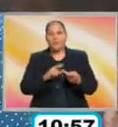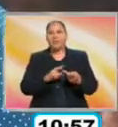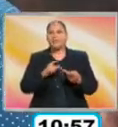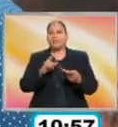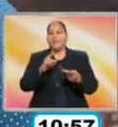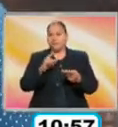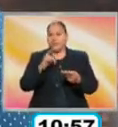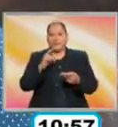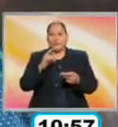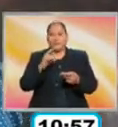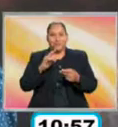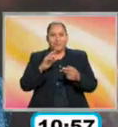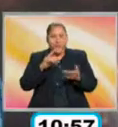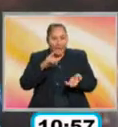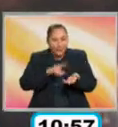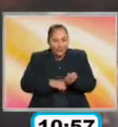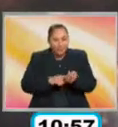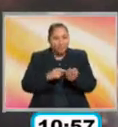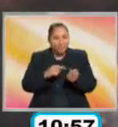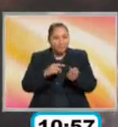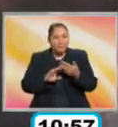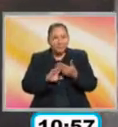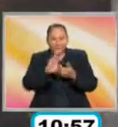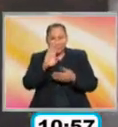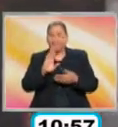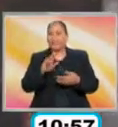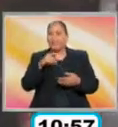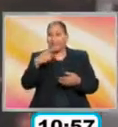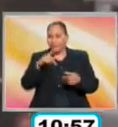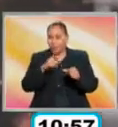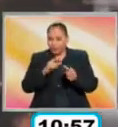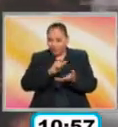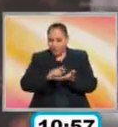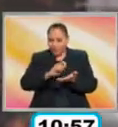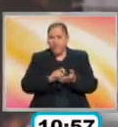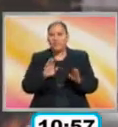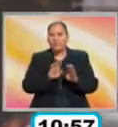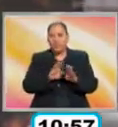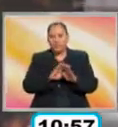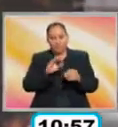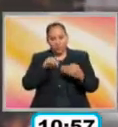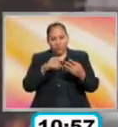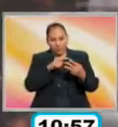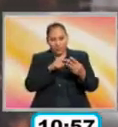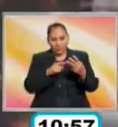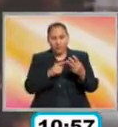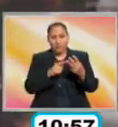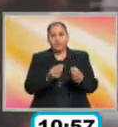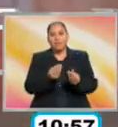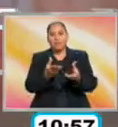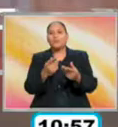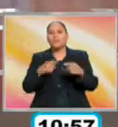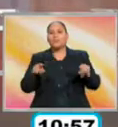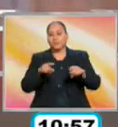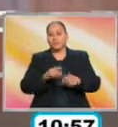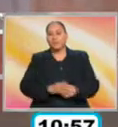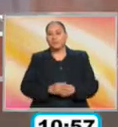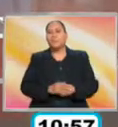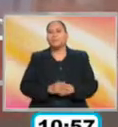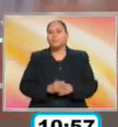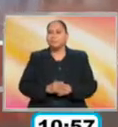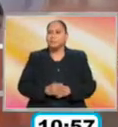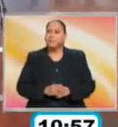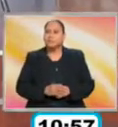eclecticismo en su música, en su letra. O sea, padre, ¿cómo le hacen para exponer todo esto a través de la música? Pues mira, la realidad es que